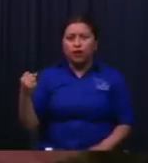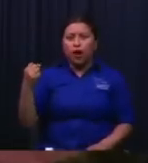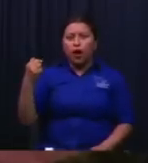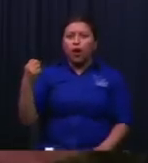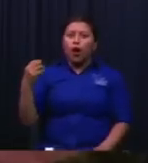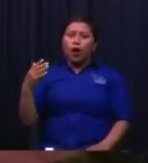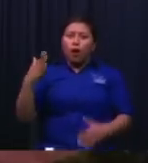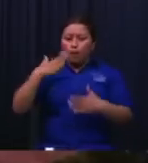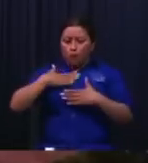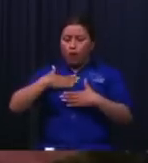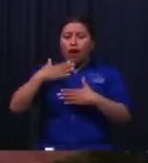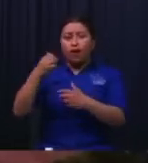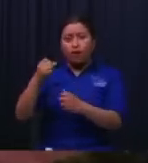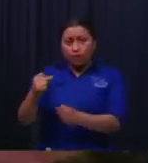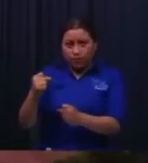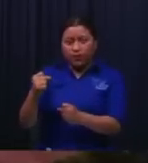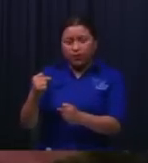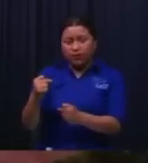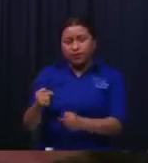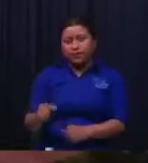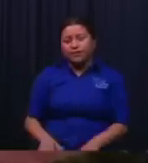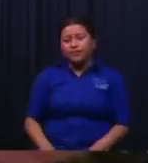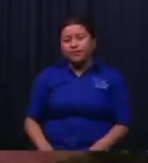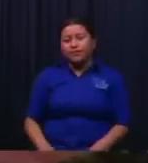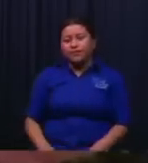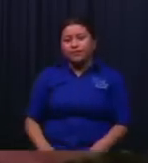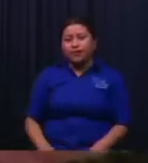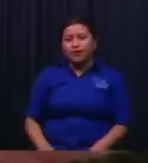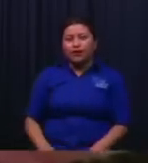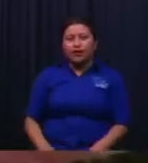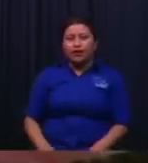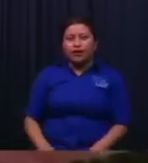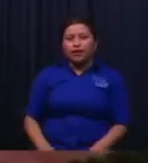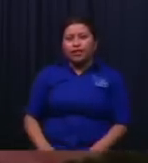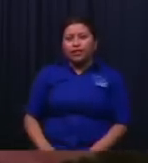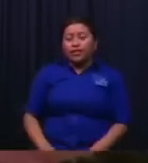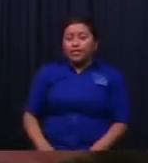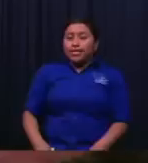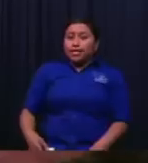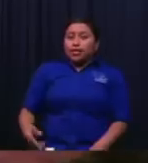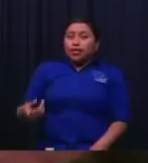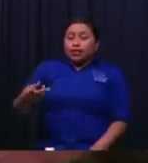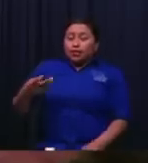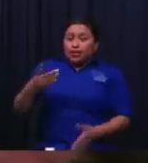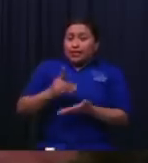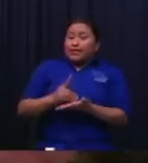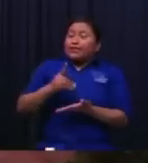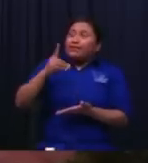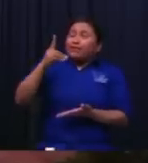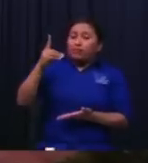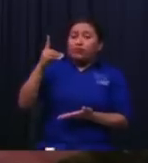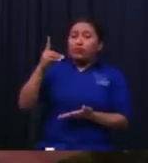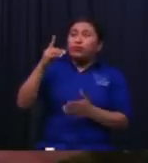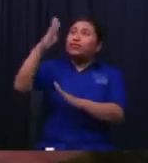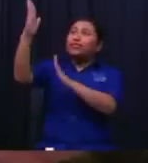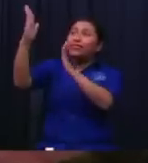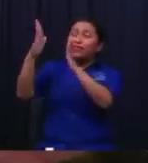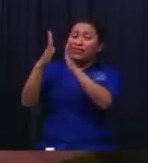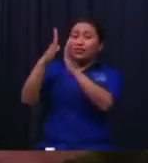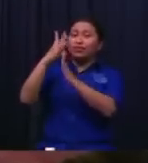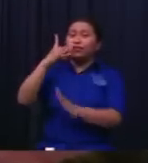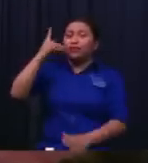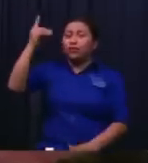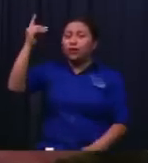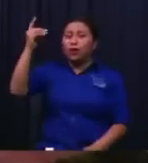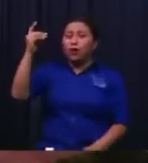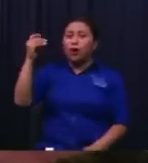hermanos? Que en el nombre de Jesús uno también sea digno delante del Señor, que Él nos tome por dignos y poder